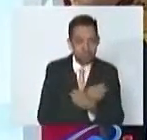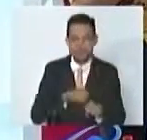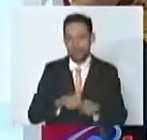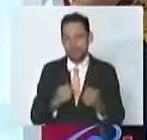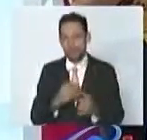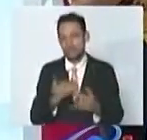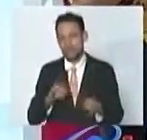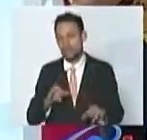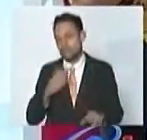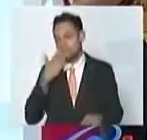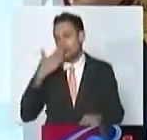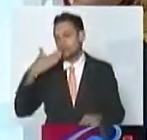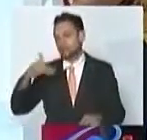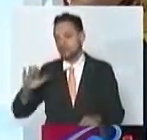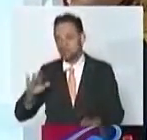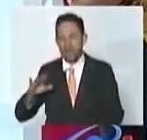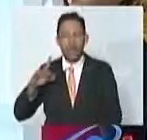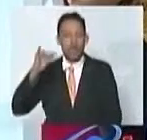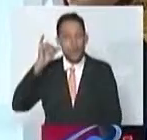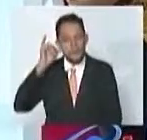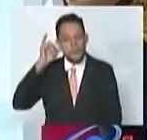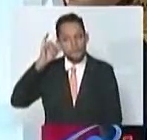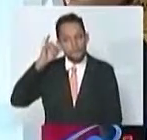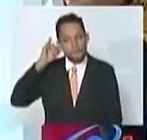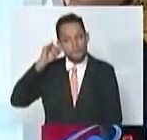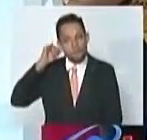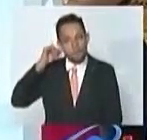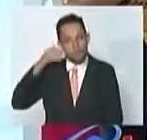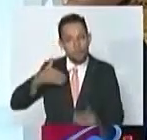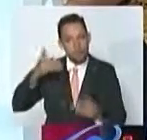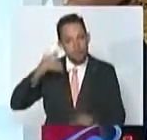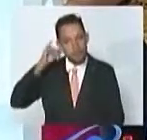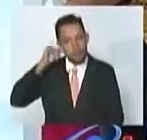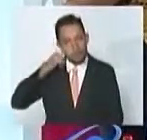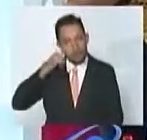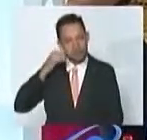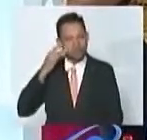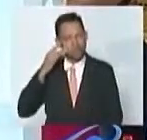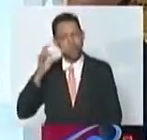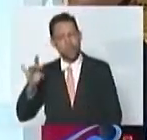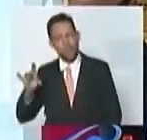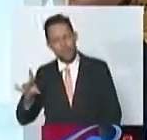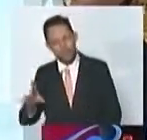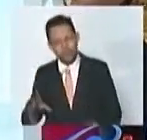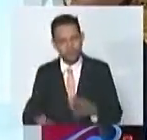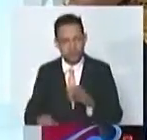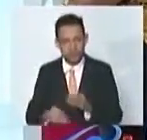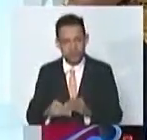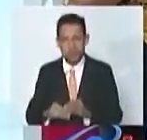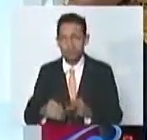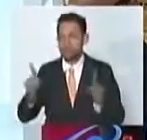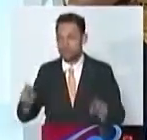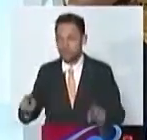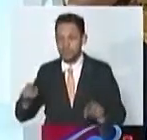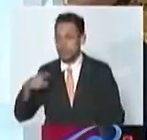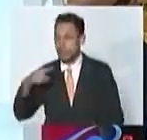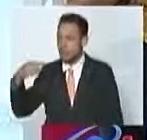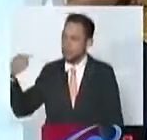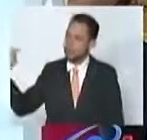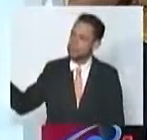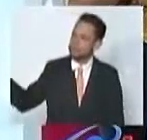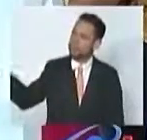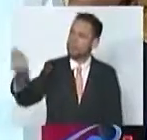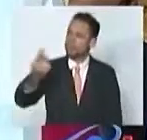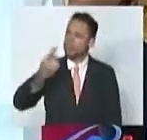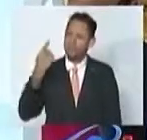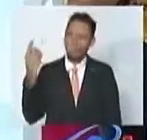Entonces existen, ya empiezan a tener los niños dificultades auditivas. Hablando de ruido, entonces una